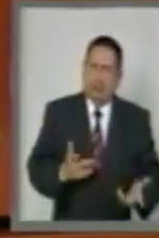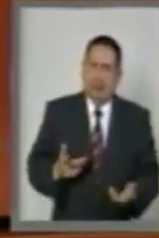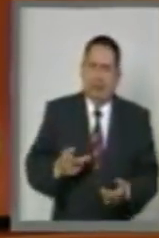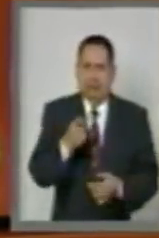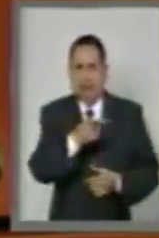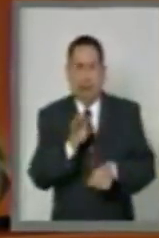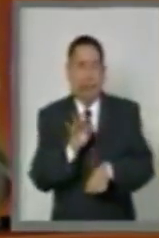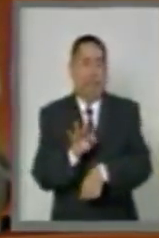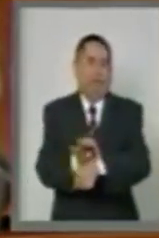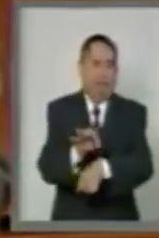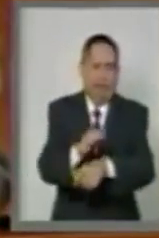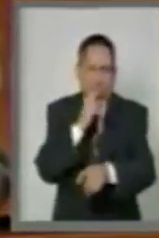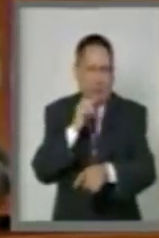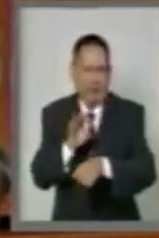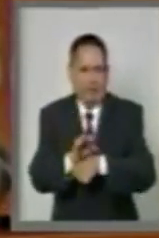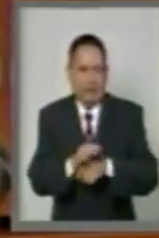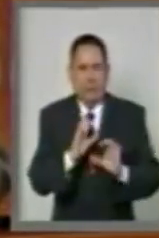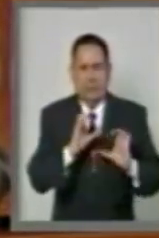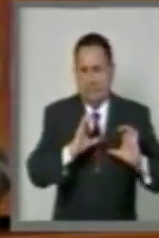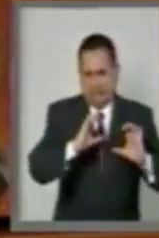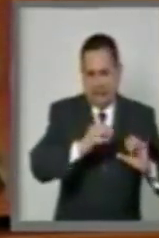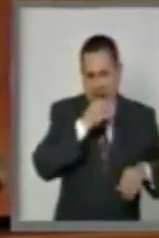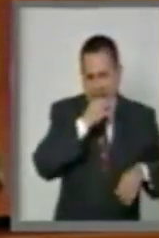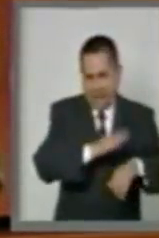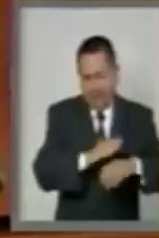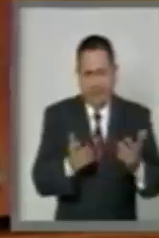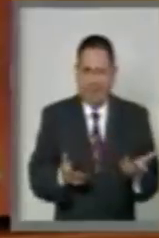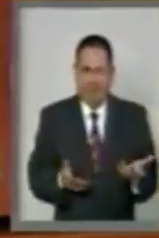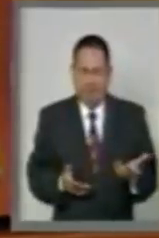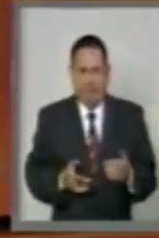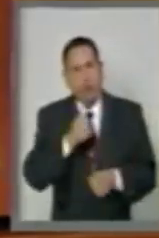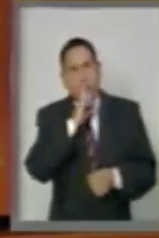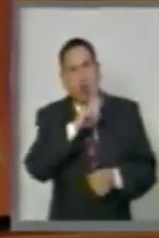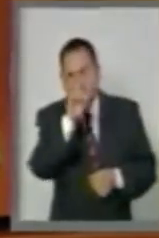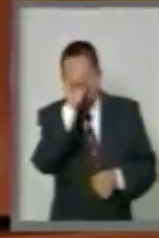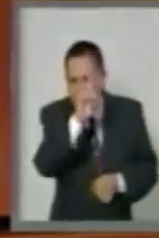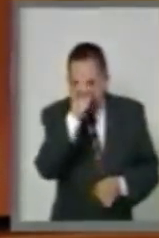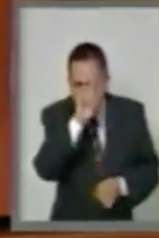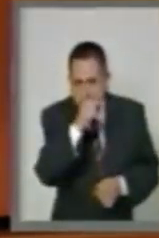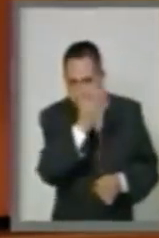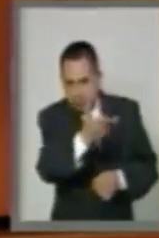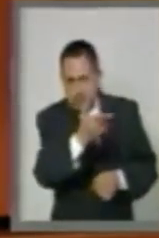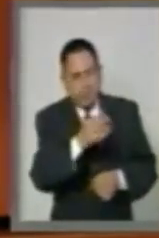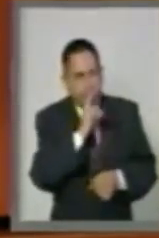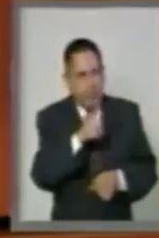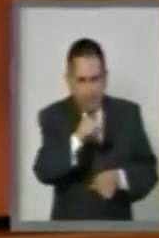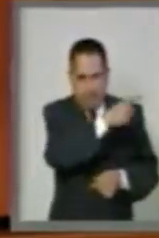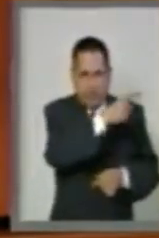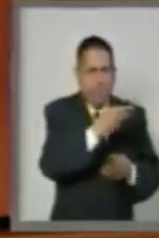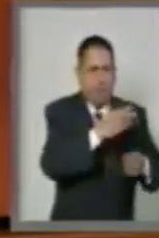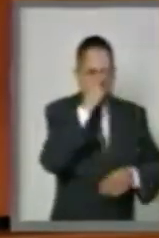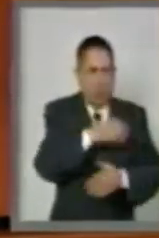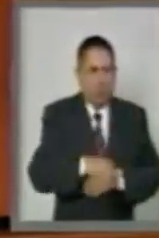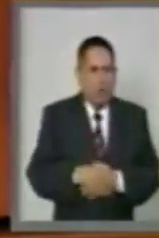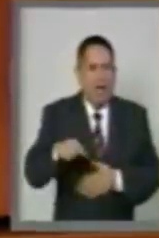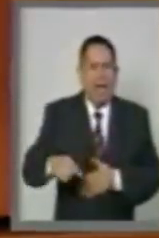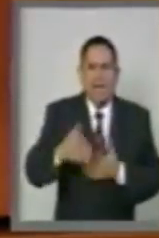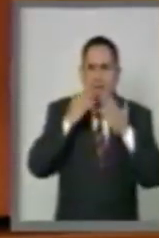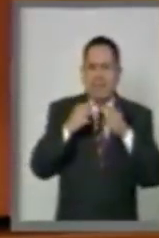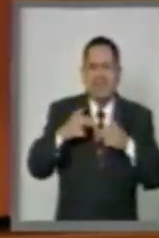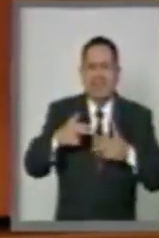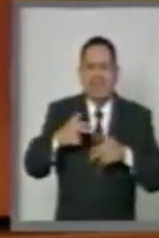esas defensas indefendibles, ¿verdad? Yo le recomiendo eso. Aquí en México ya nadie